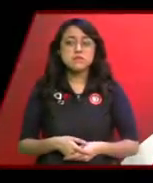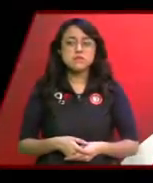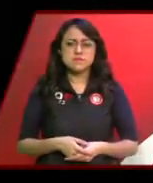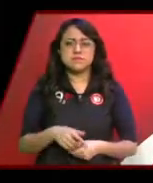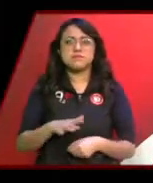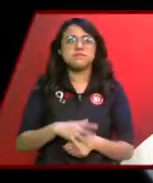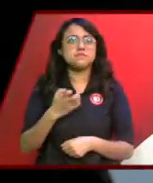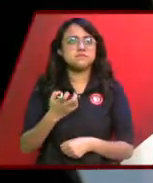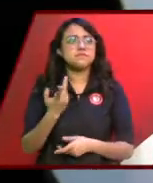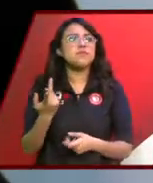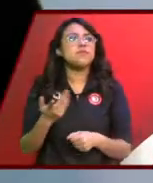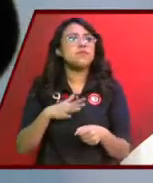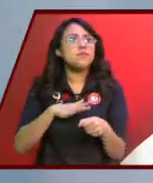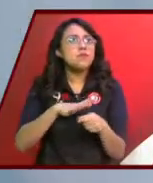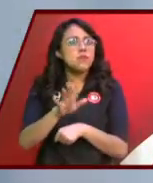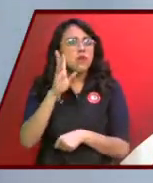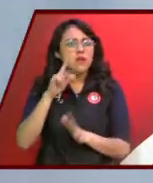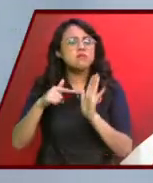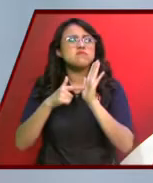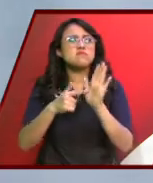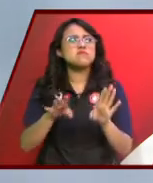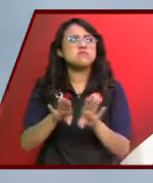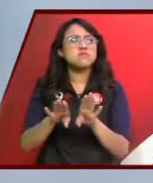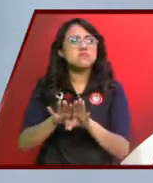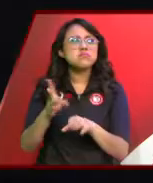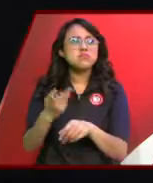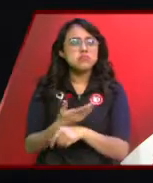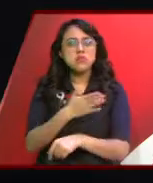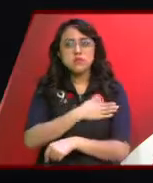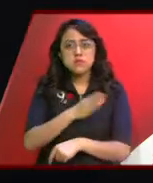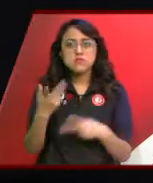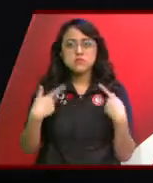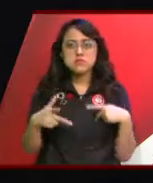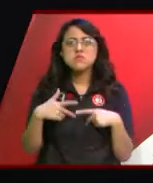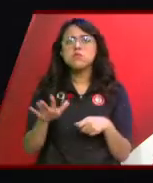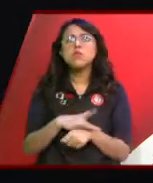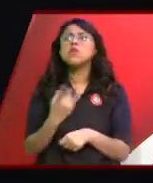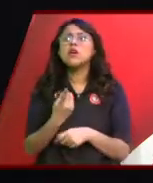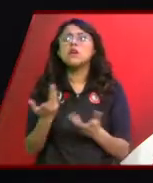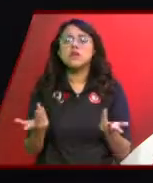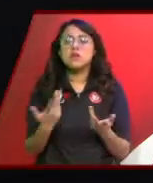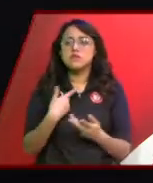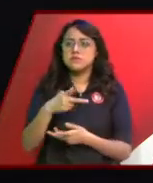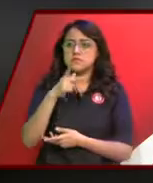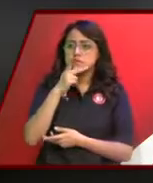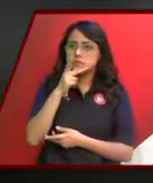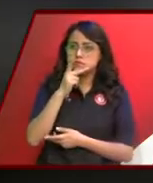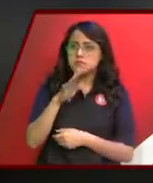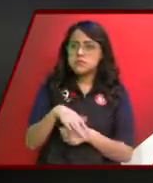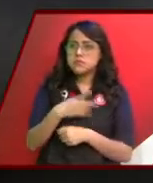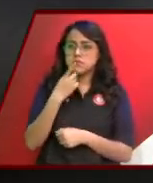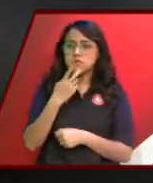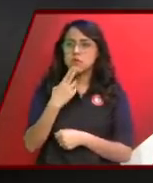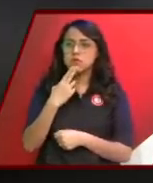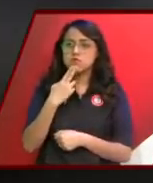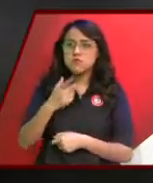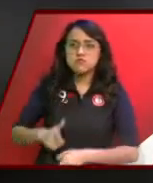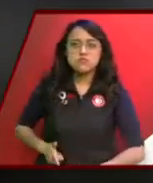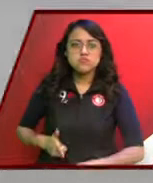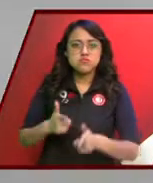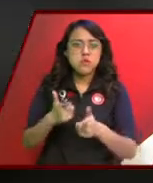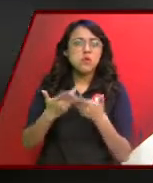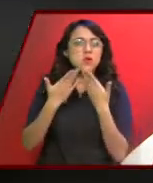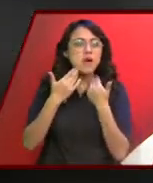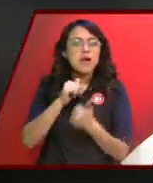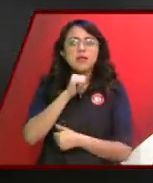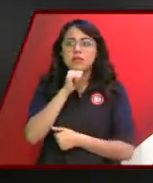Entonces, ¿qué prueba tiene de la inocencia de sus familiares? ¿Por qué a mi papá lo están juzgando de armas cuando no se encontró ningún